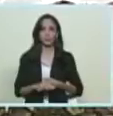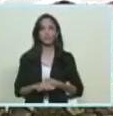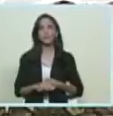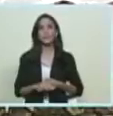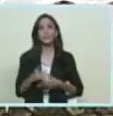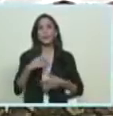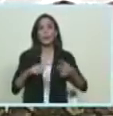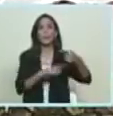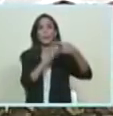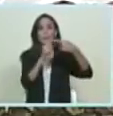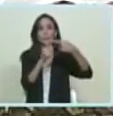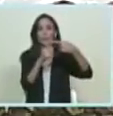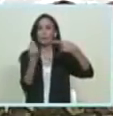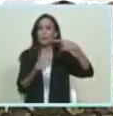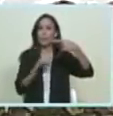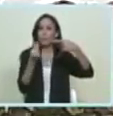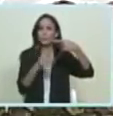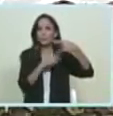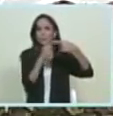En primer lugar,